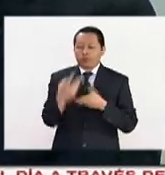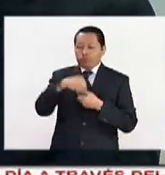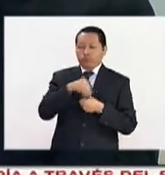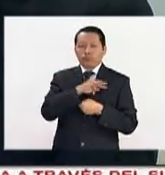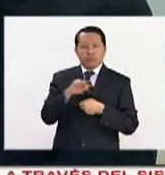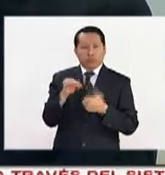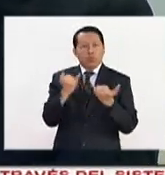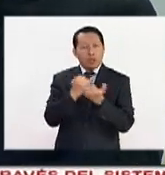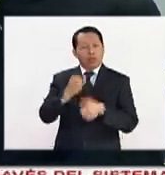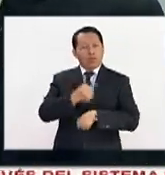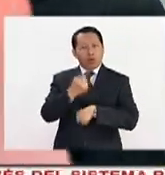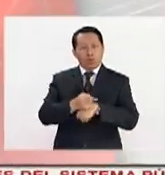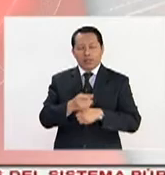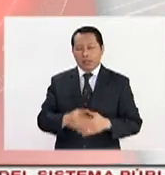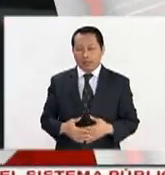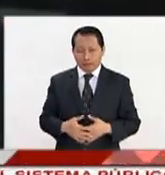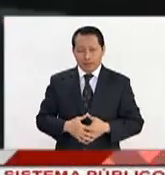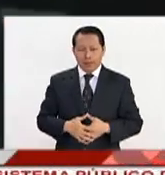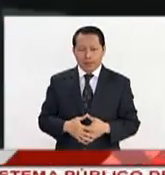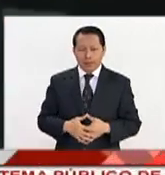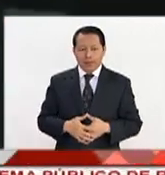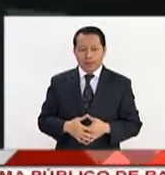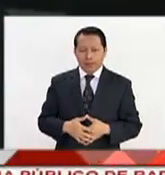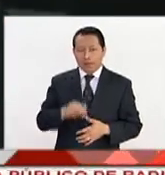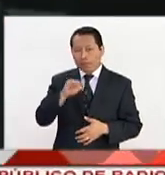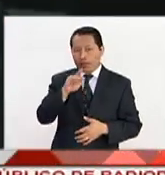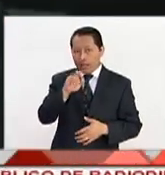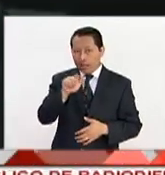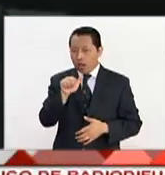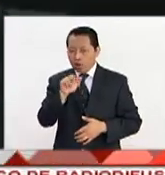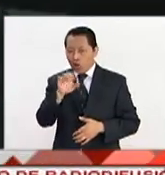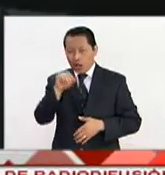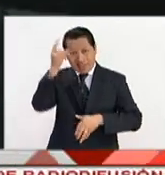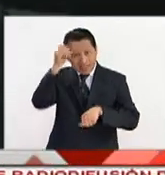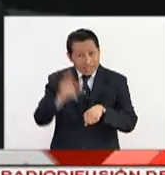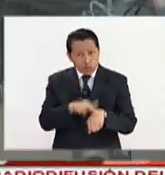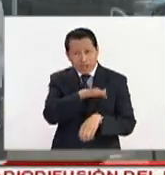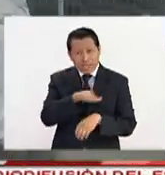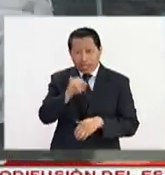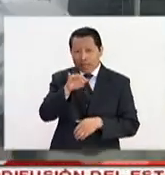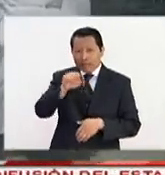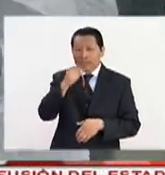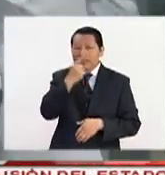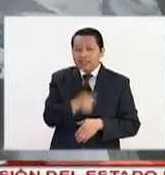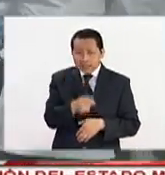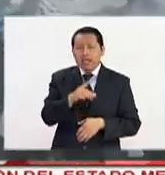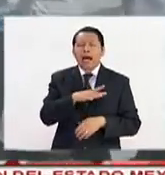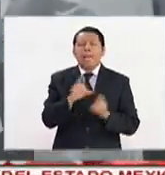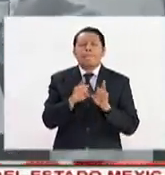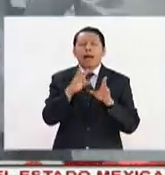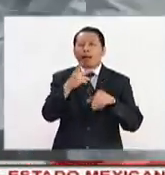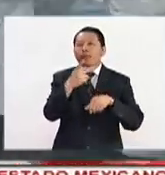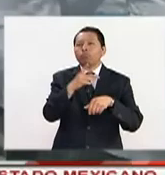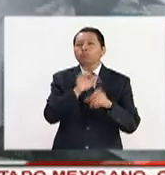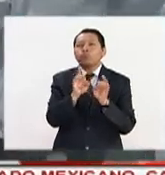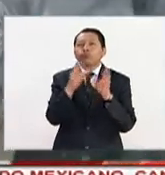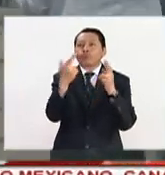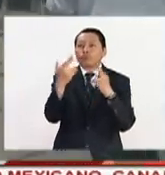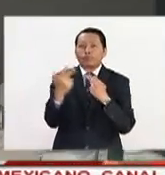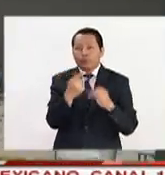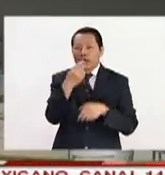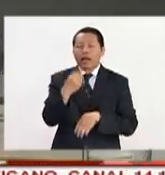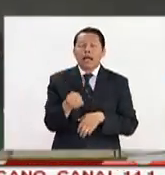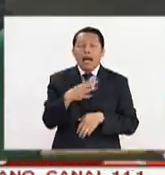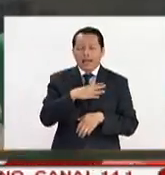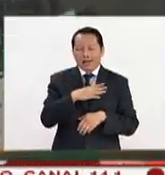ese conjunto de oportunidades. Miquel Arreola, director general del IMSS, informó que los daños propiciados por los sismos a 3 de